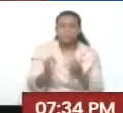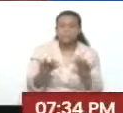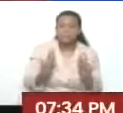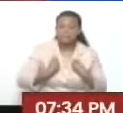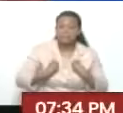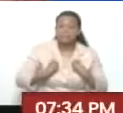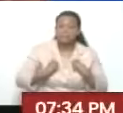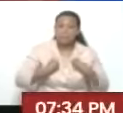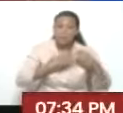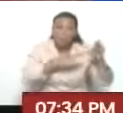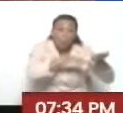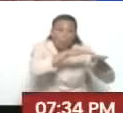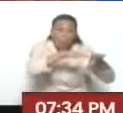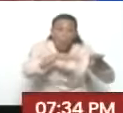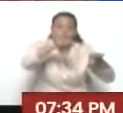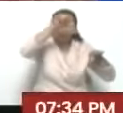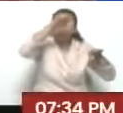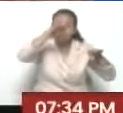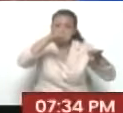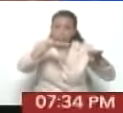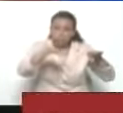esos ciclos, despertar,